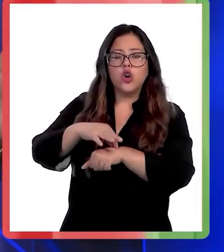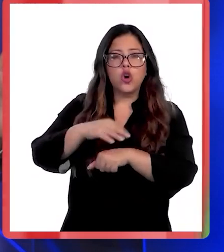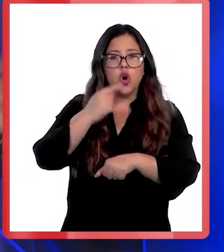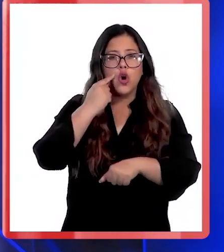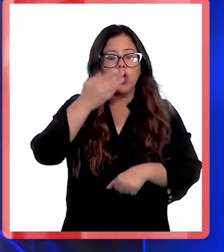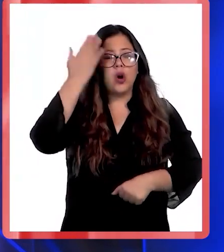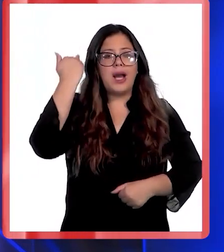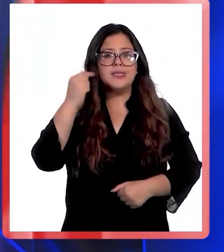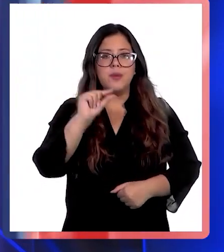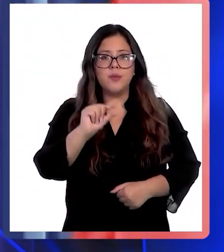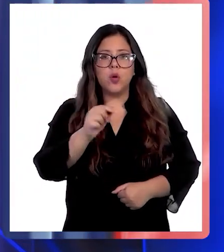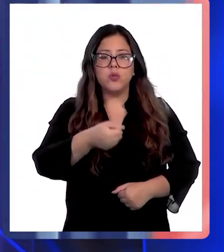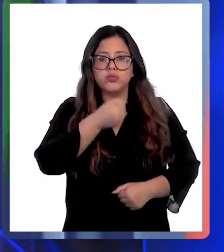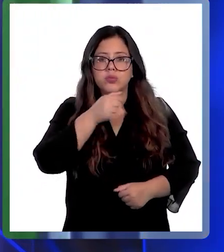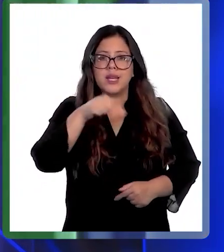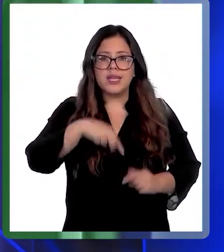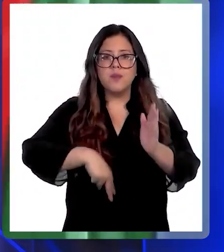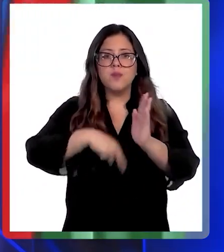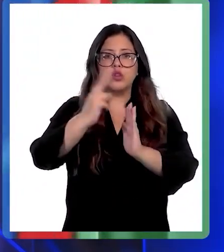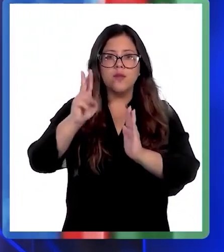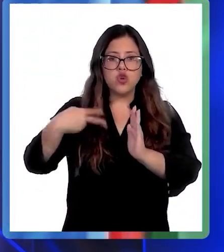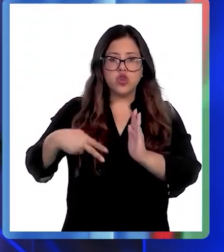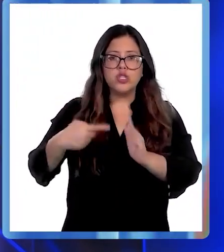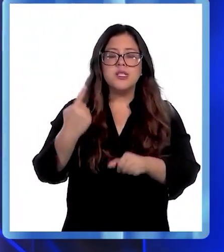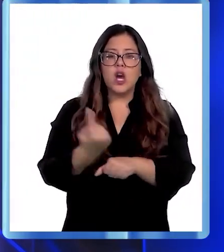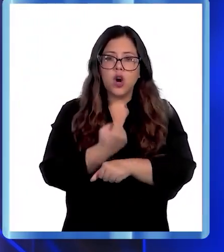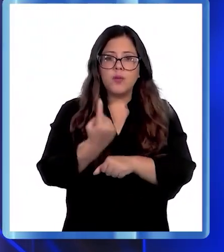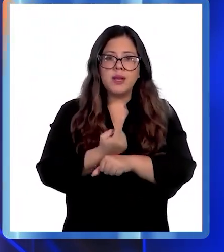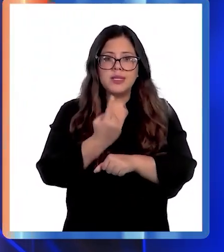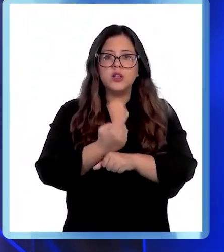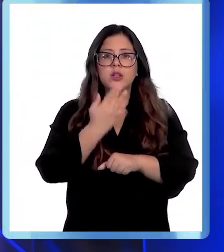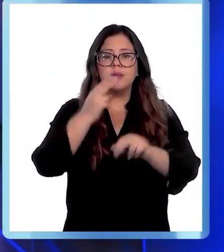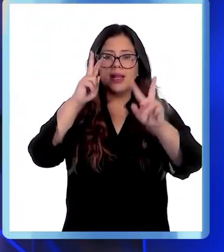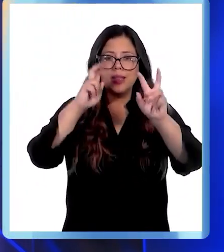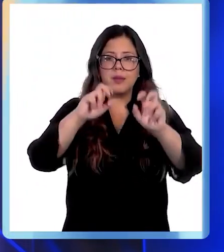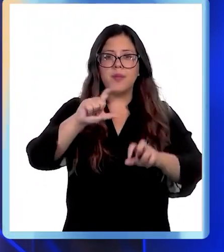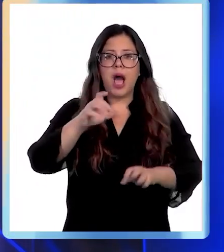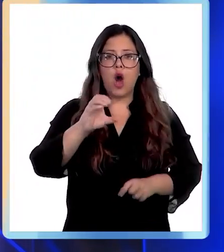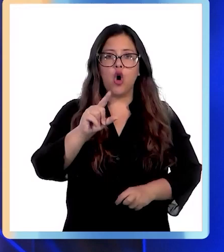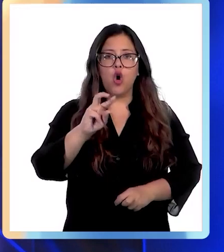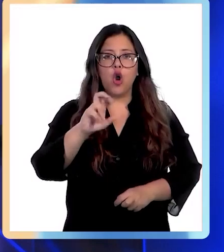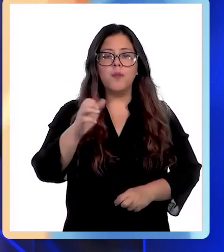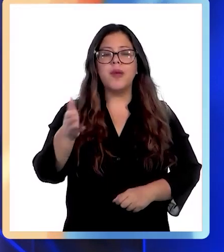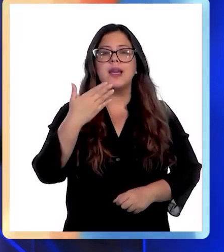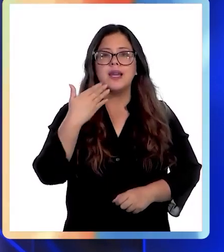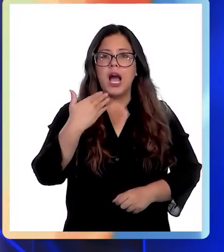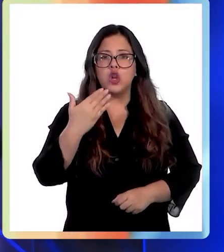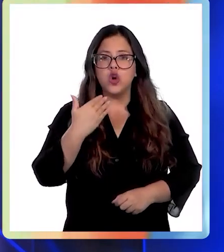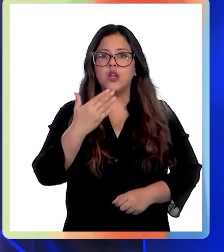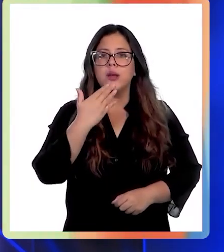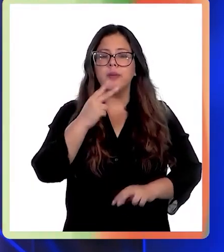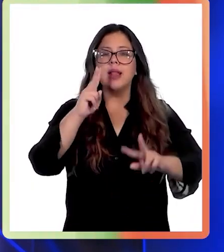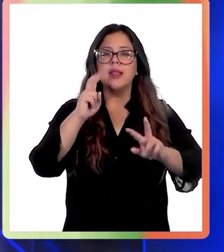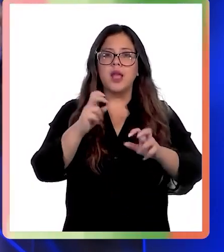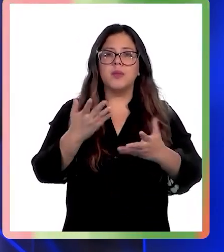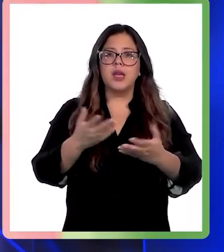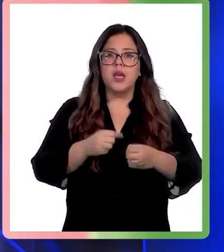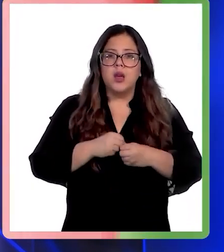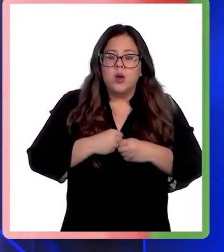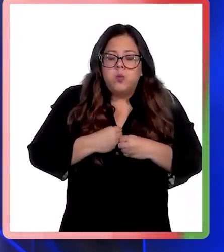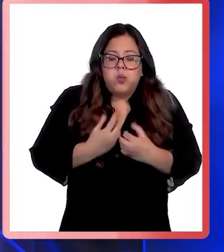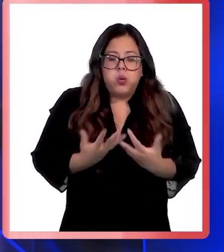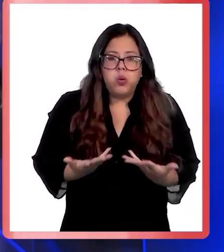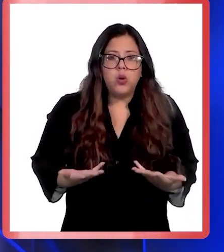muy poco, en una entrevista aquí en Portavoz Noticias, estuvimos hablando de el golpe de calor, estuvimos hablando de esta liberación de energía